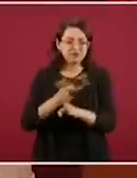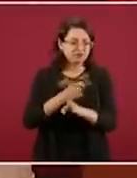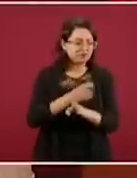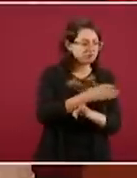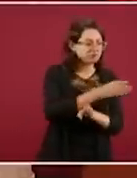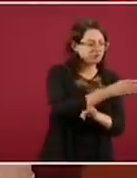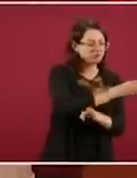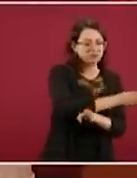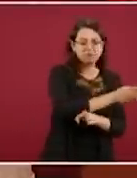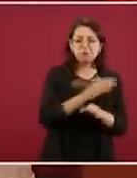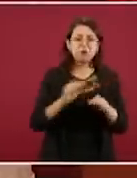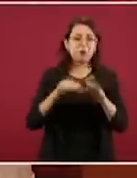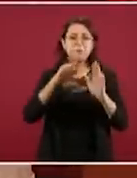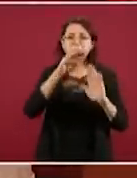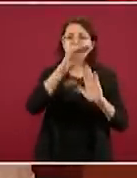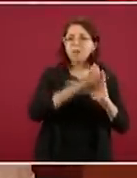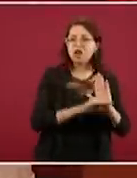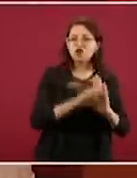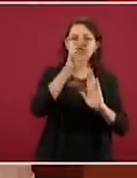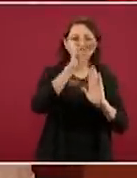años.